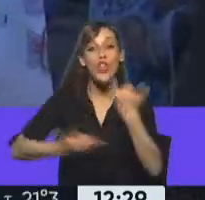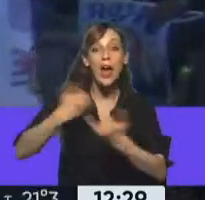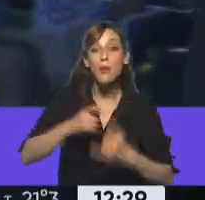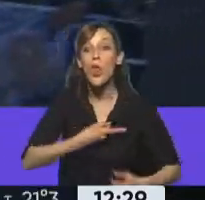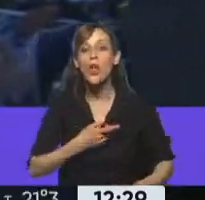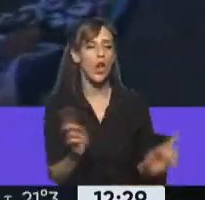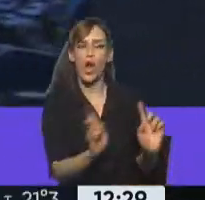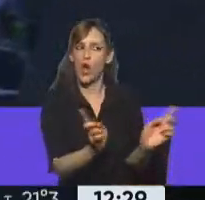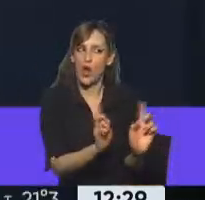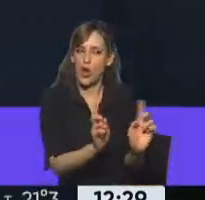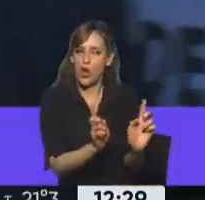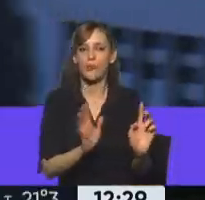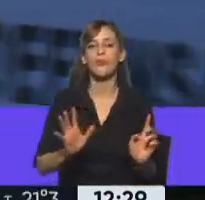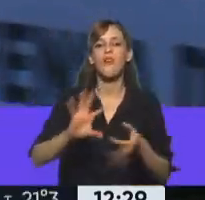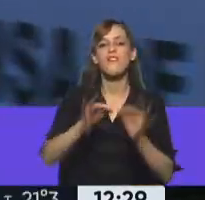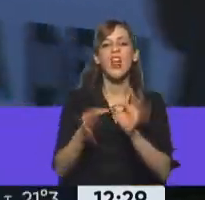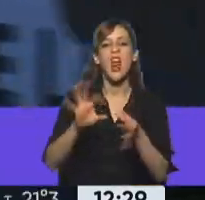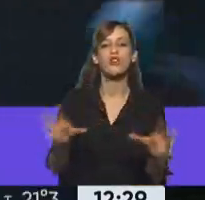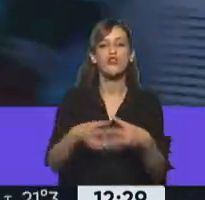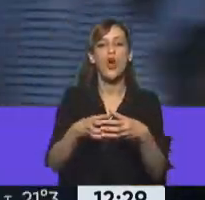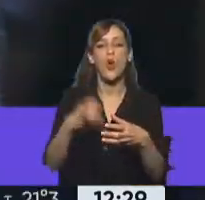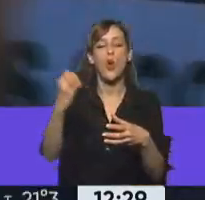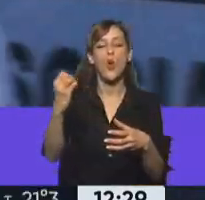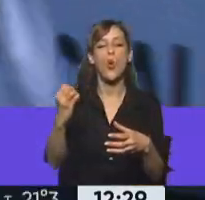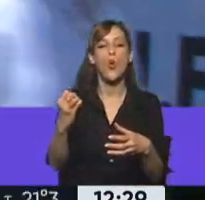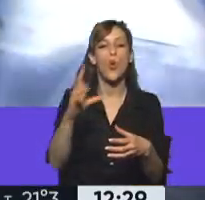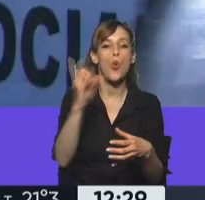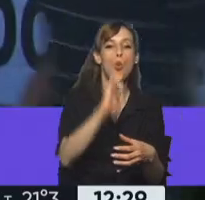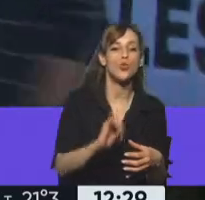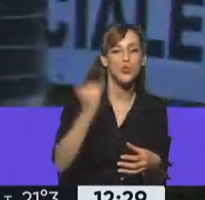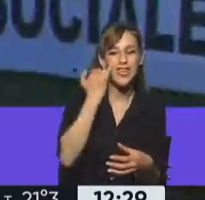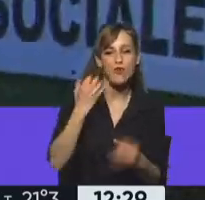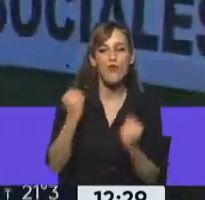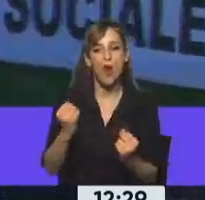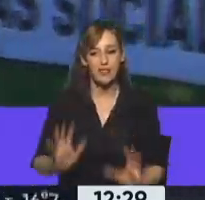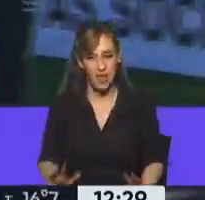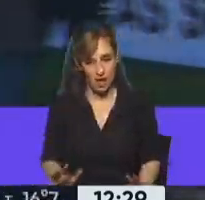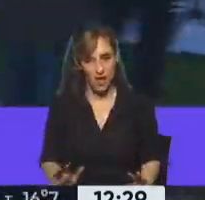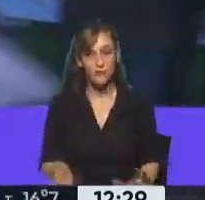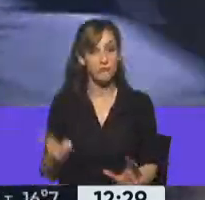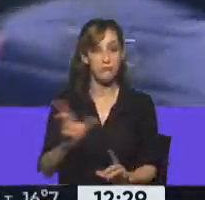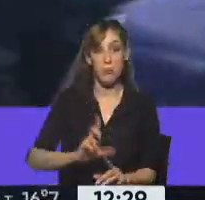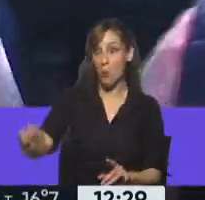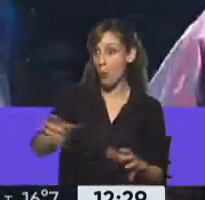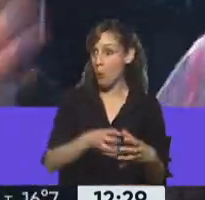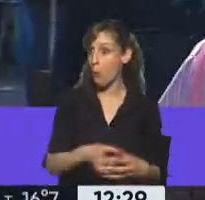menos? De la Federación de Luz y Fuerza. De la Federación de Luz y Fuerza. Y escaparon, ¿eh? Los de Luz y